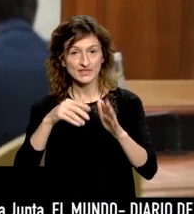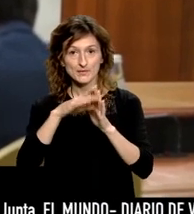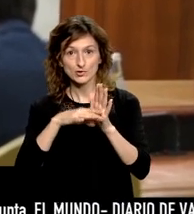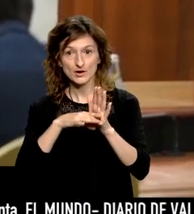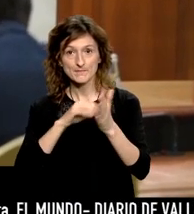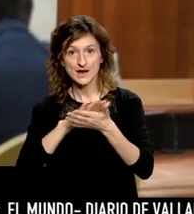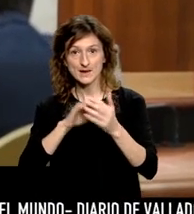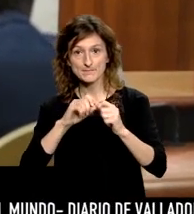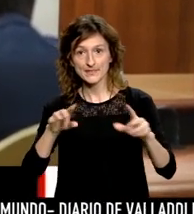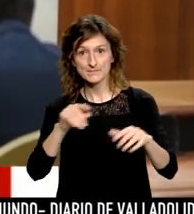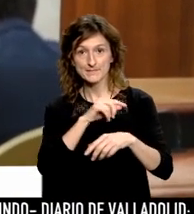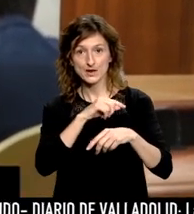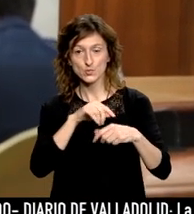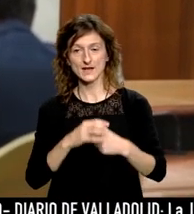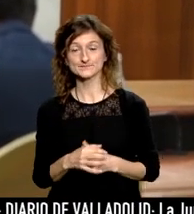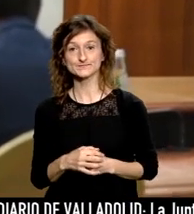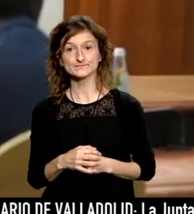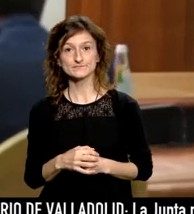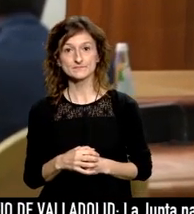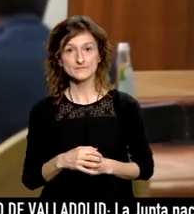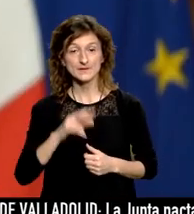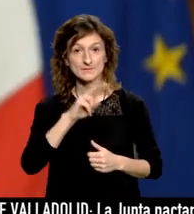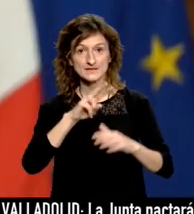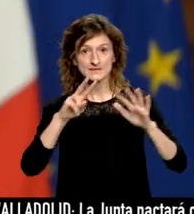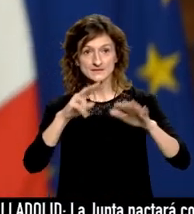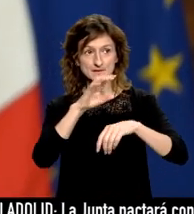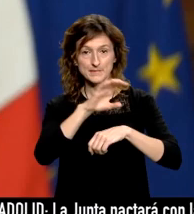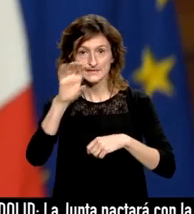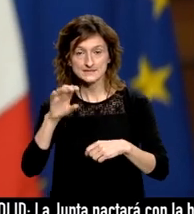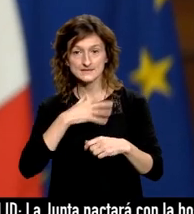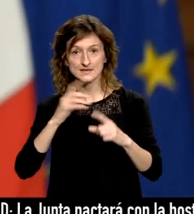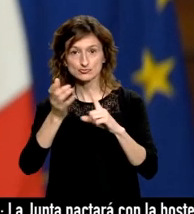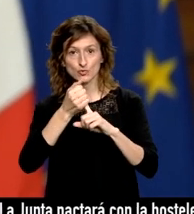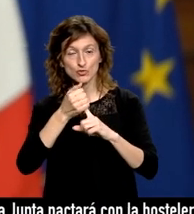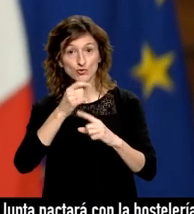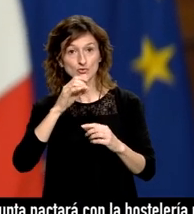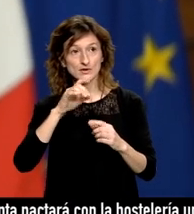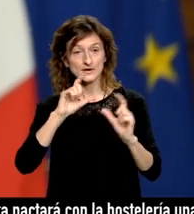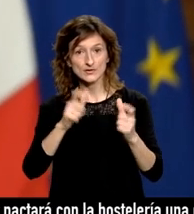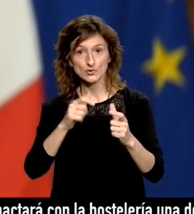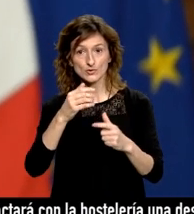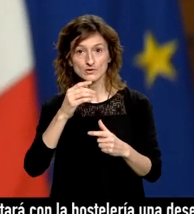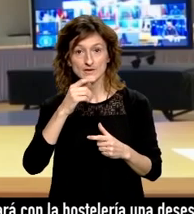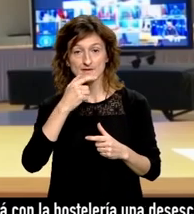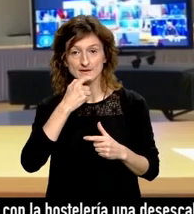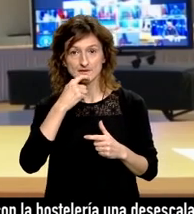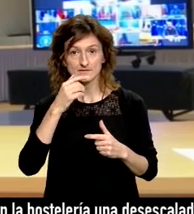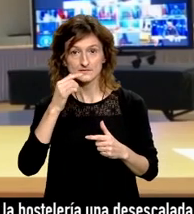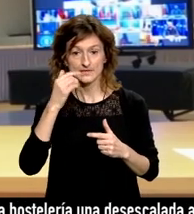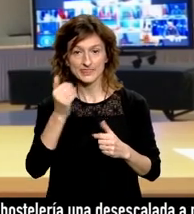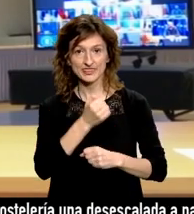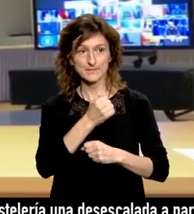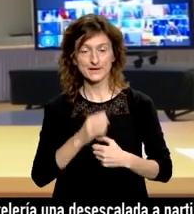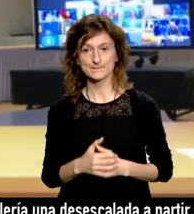programada para hablar de la pandemia y las vacunas. Los 27 tratarán de solventar este problema en la cumbre del Brexit del mes de diciembre.